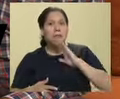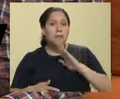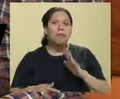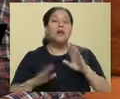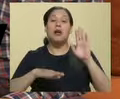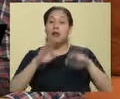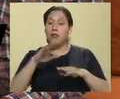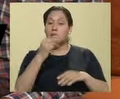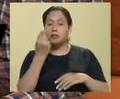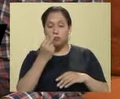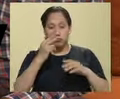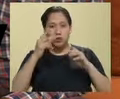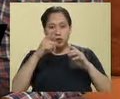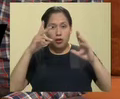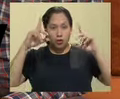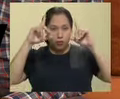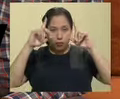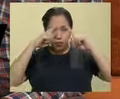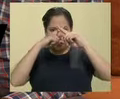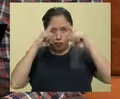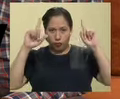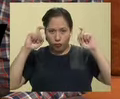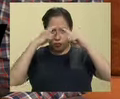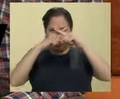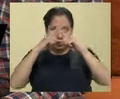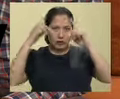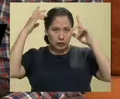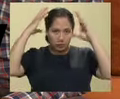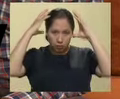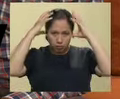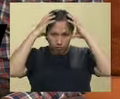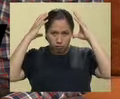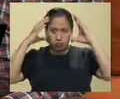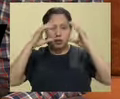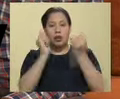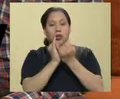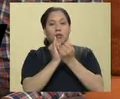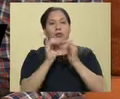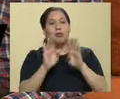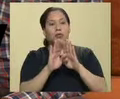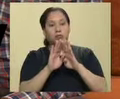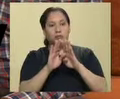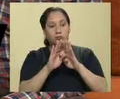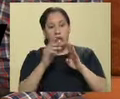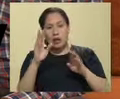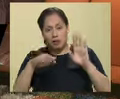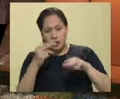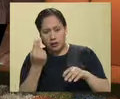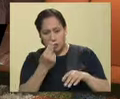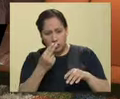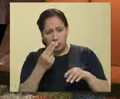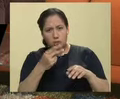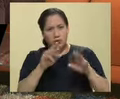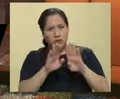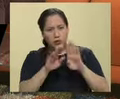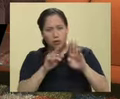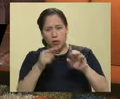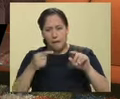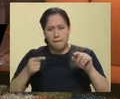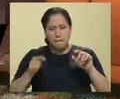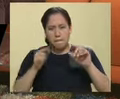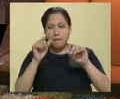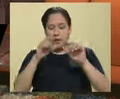necesidad de hacer tomografía craneal o resonancia magnética. A veces tenemos la necesidad de tomar una punción lumbar. Esto es un piquete